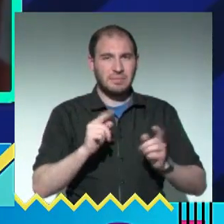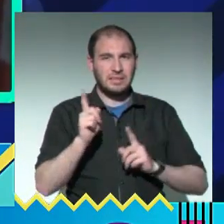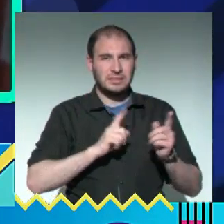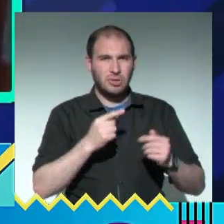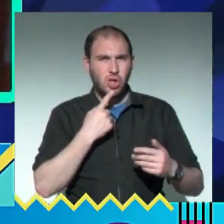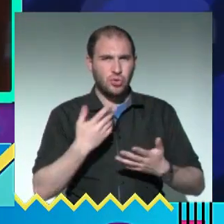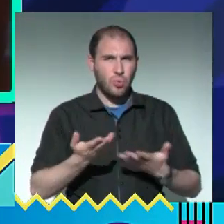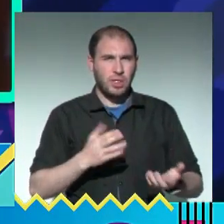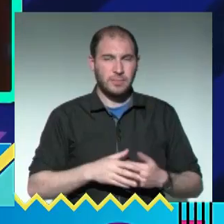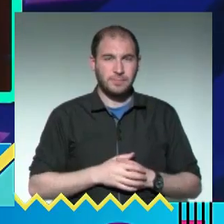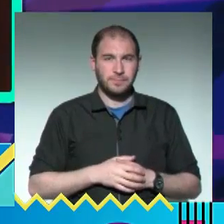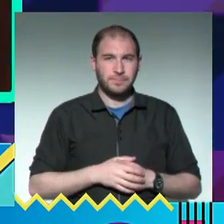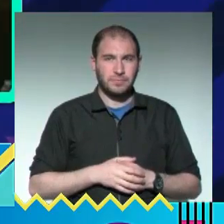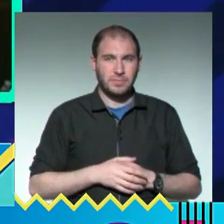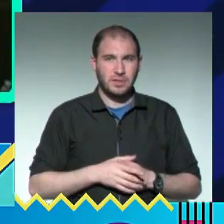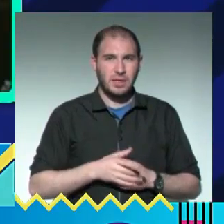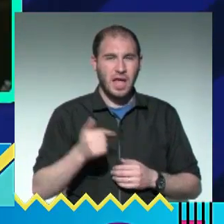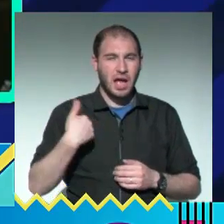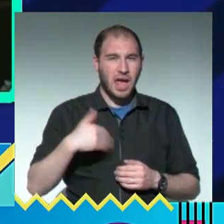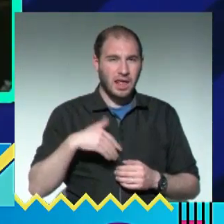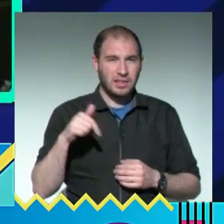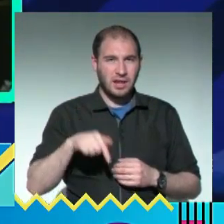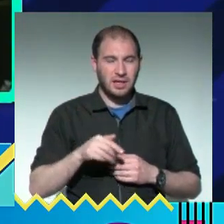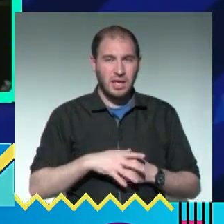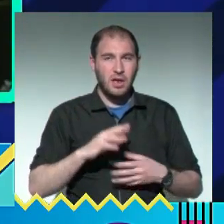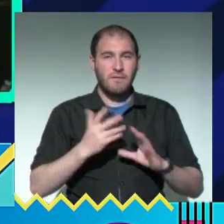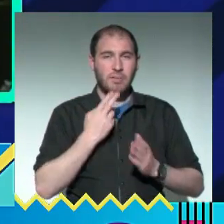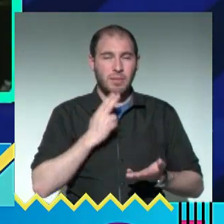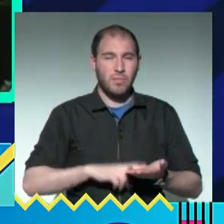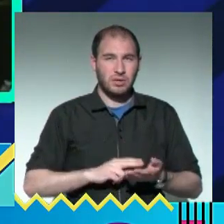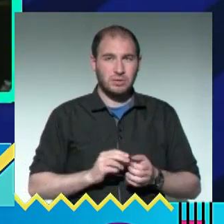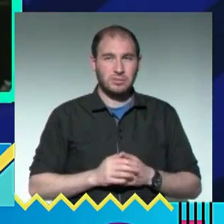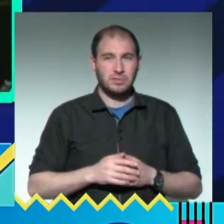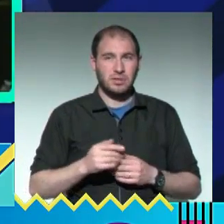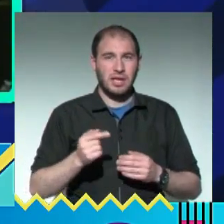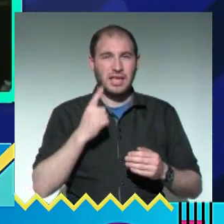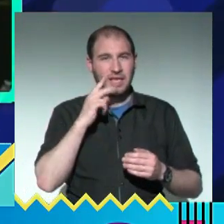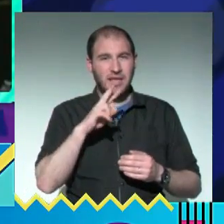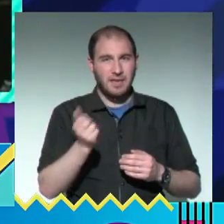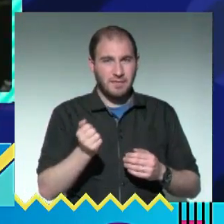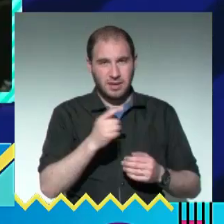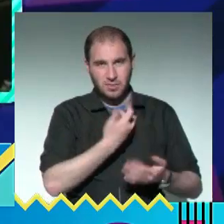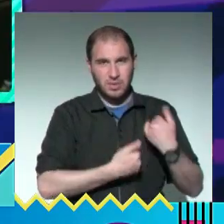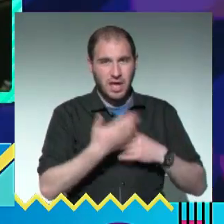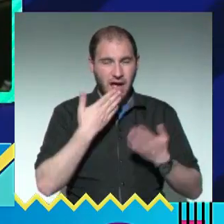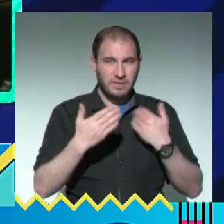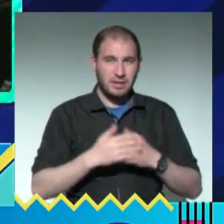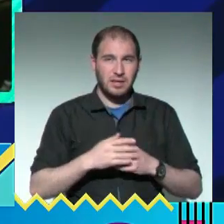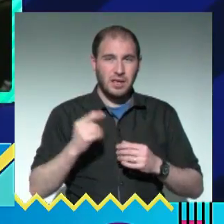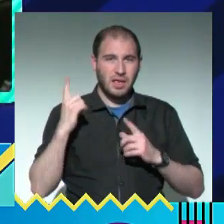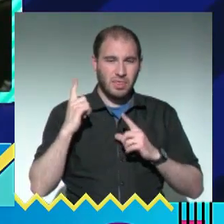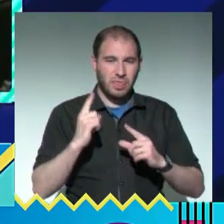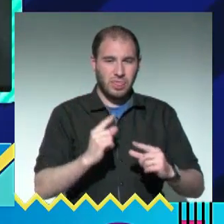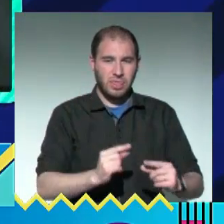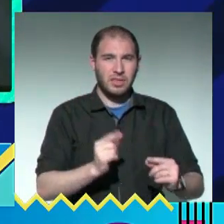dejan la inquietud de que aquí en Argentina digamos, el sistema tributario basado en el IVA, hablábamos recién de eso, es regresivo